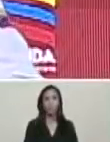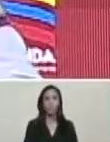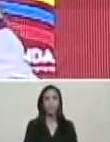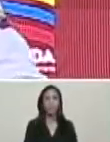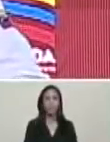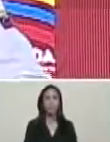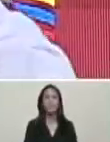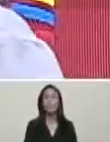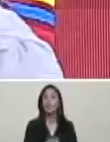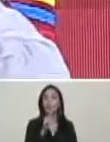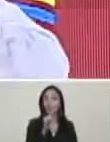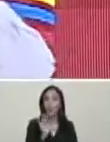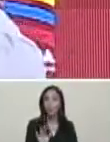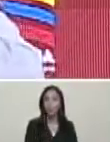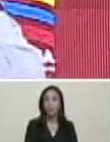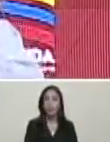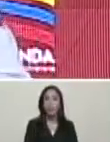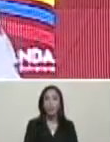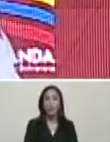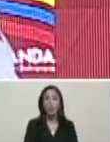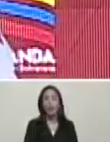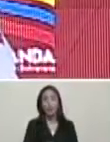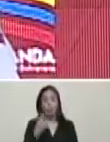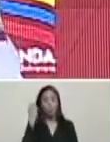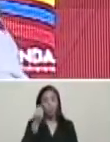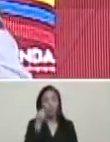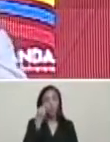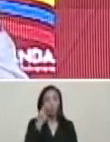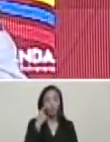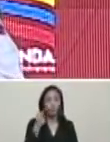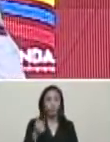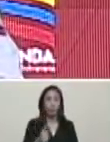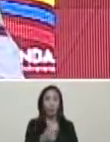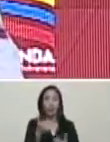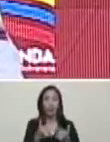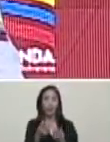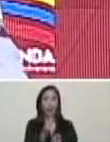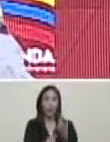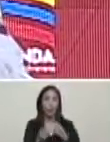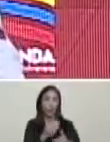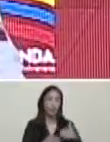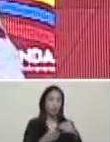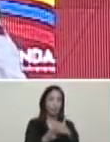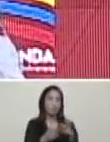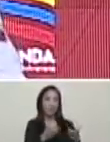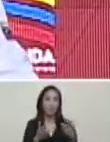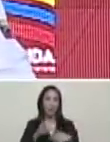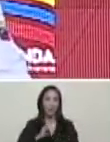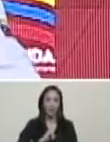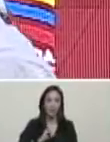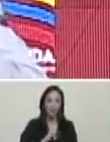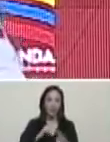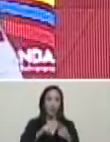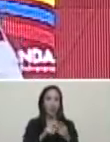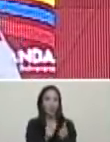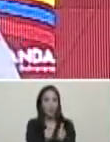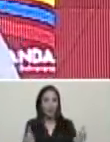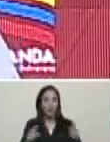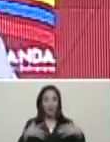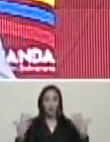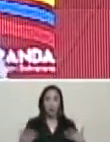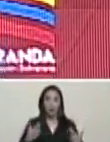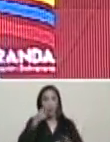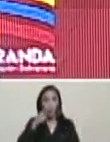Tengo un anuncio porque me pareció fabuloso. En medio de la batalla que estamos dando por la identidad, por la independencia, por la alegría del